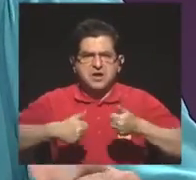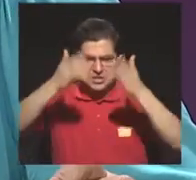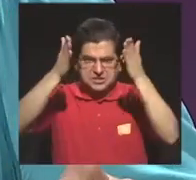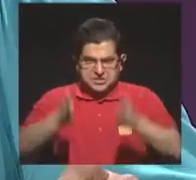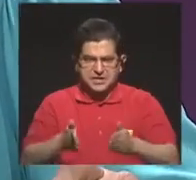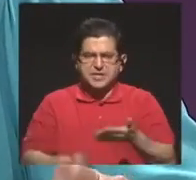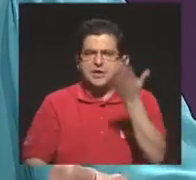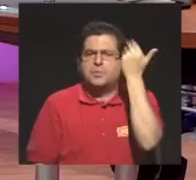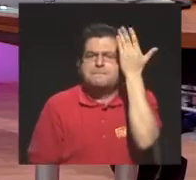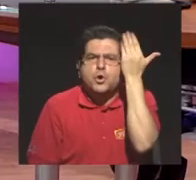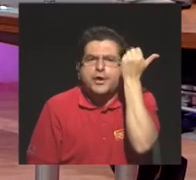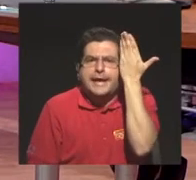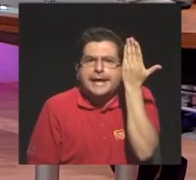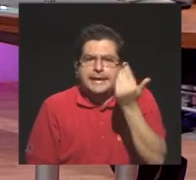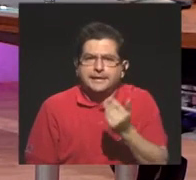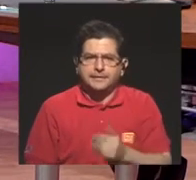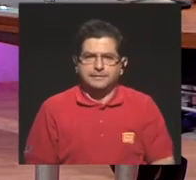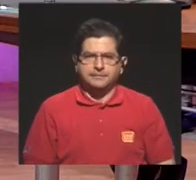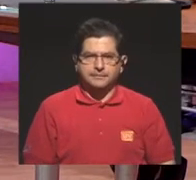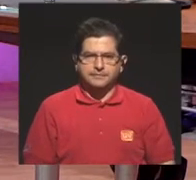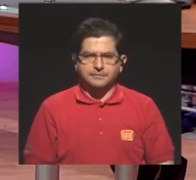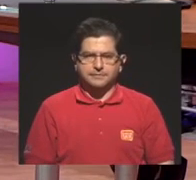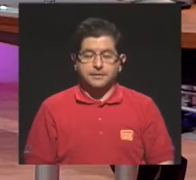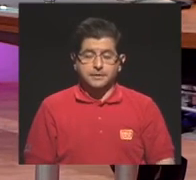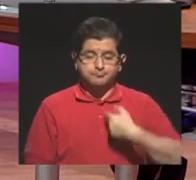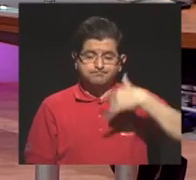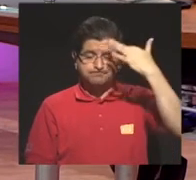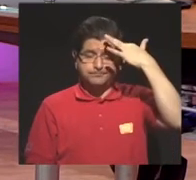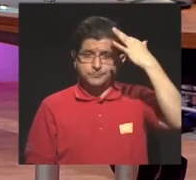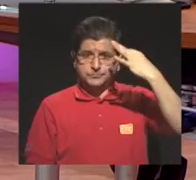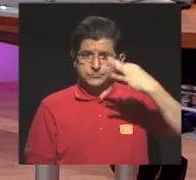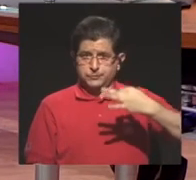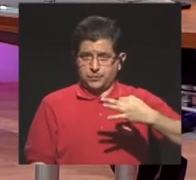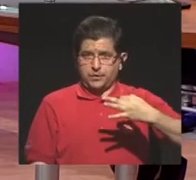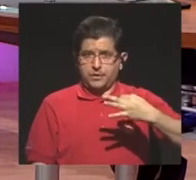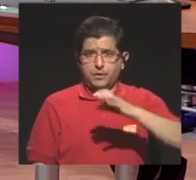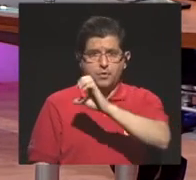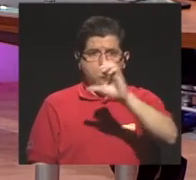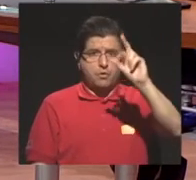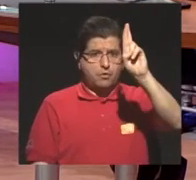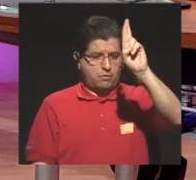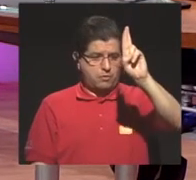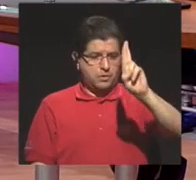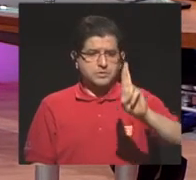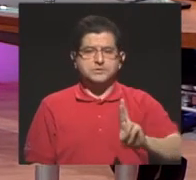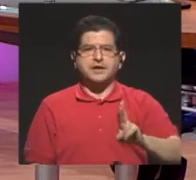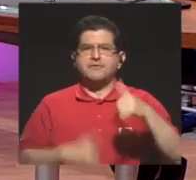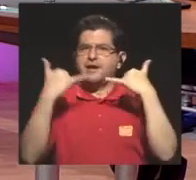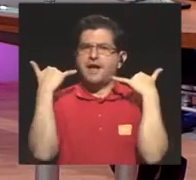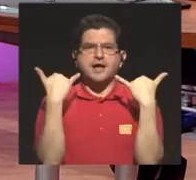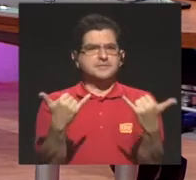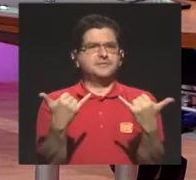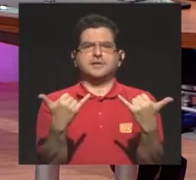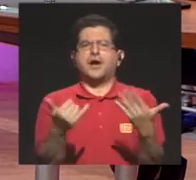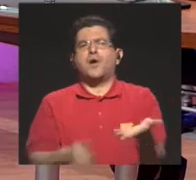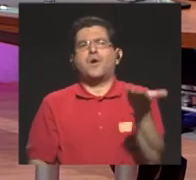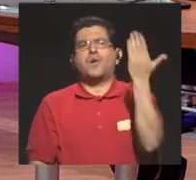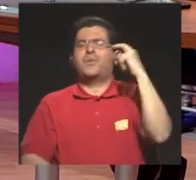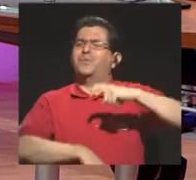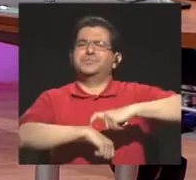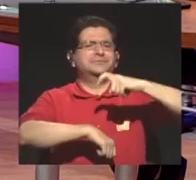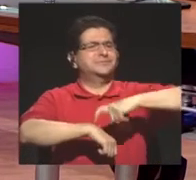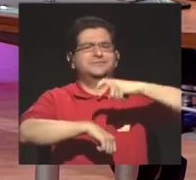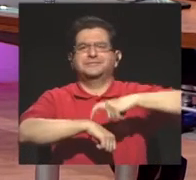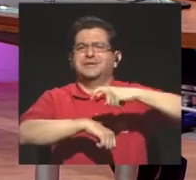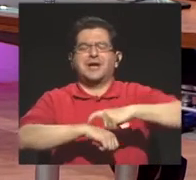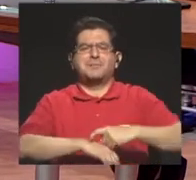a los puestos de elección popular? En ese sentido, Marta, yo creo que Costa Rica ya llegó hace rato la hora, ¿verdad?,